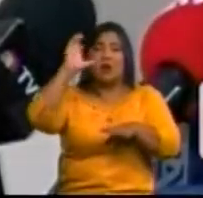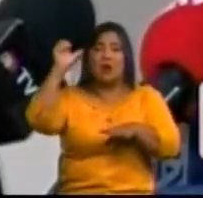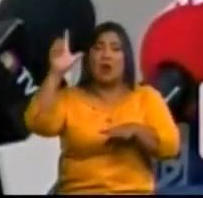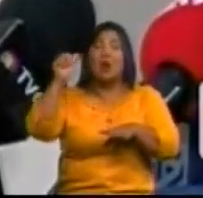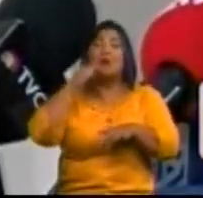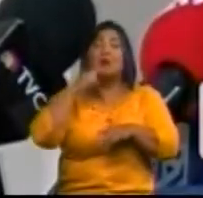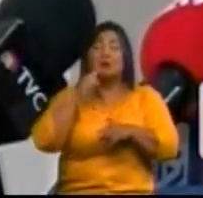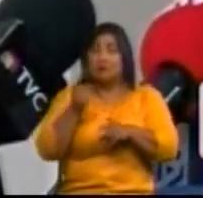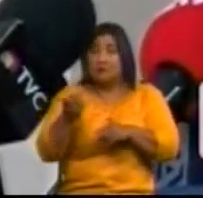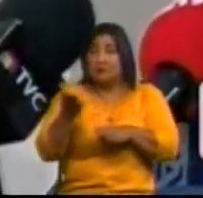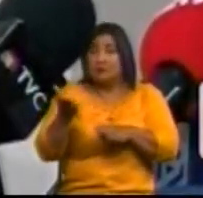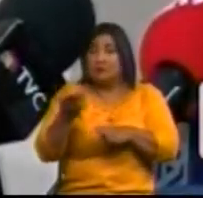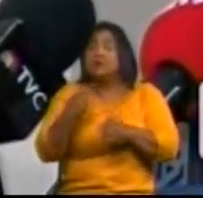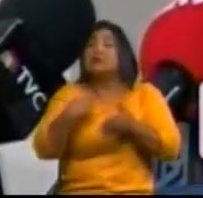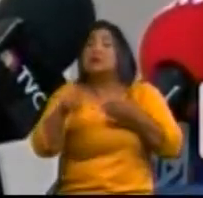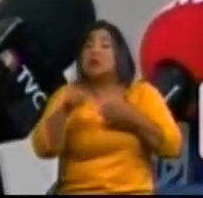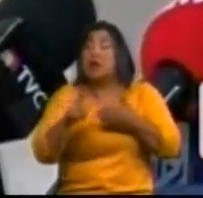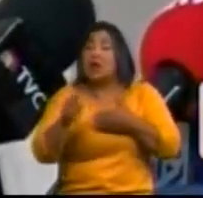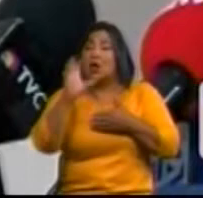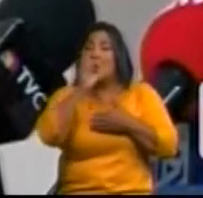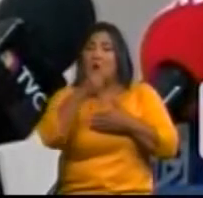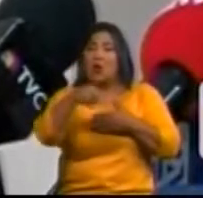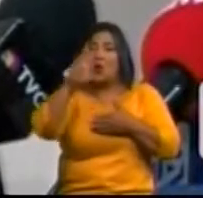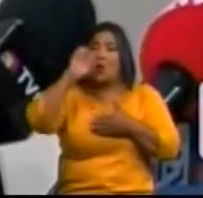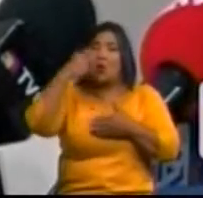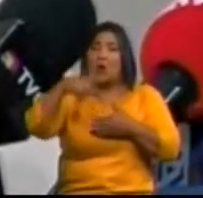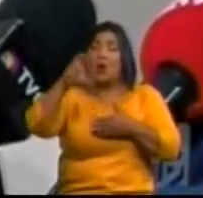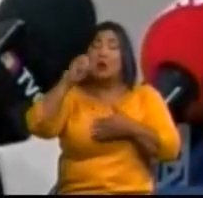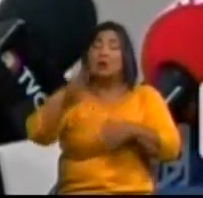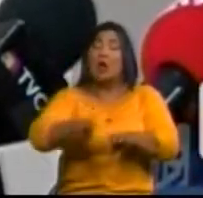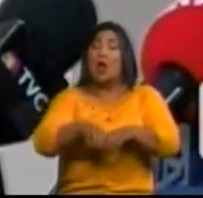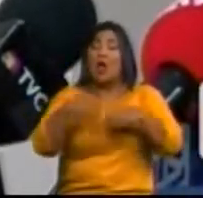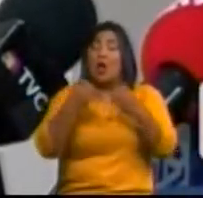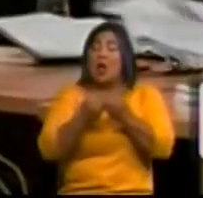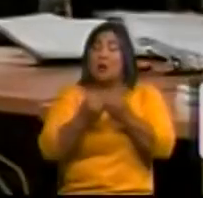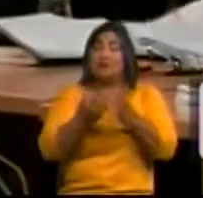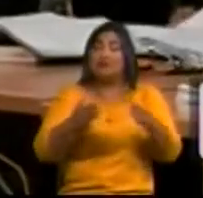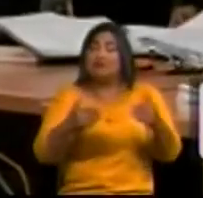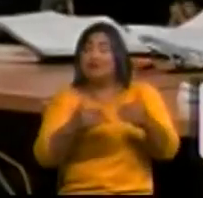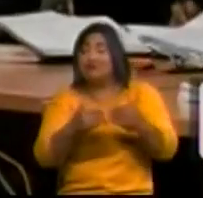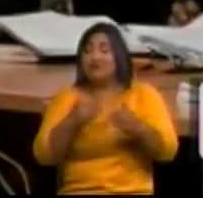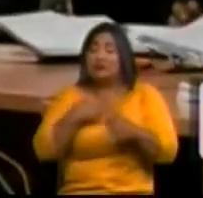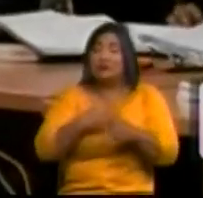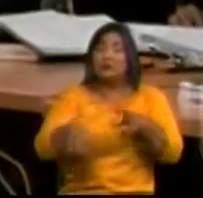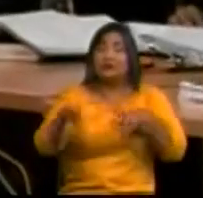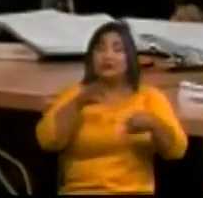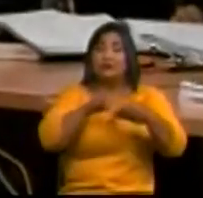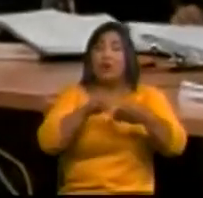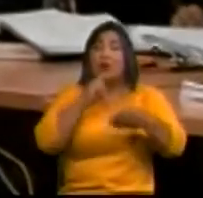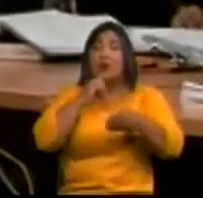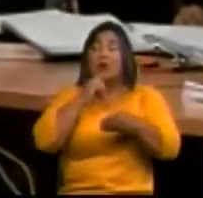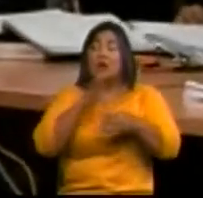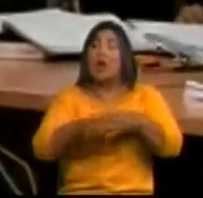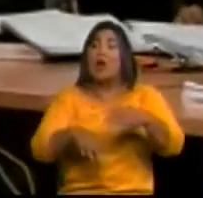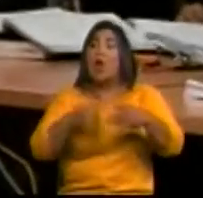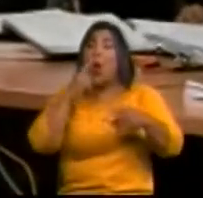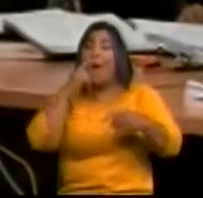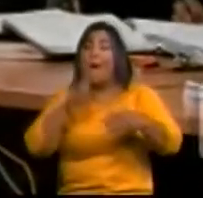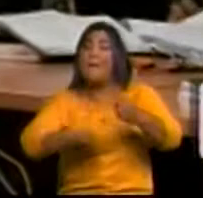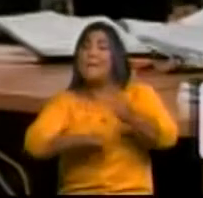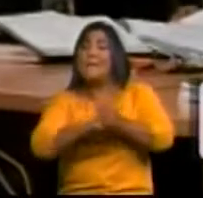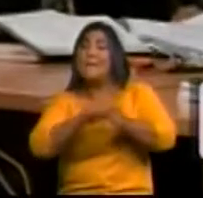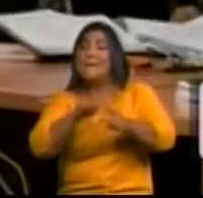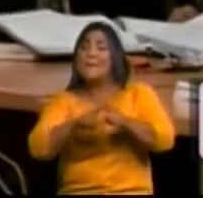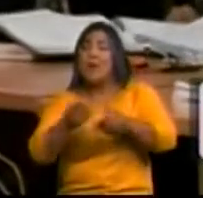reformulación por los delitos de cohecho, asociación ilícita y tráfico de influencias. Un colaborador de Mera explicó que recibió